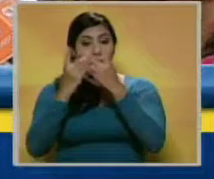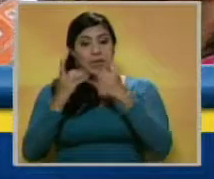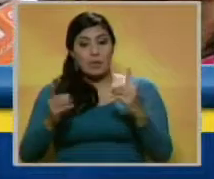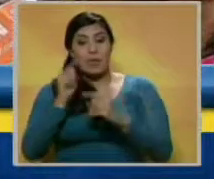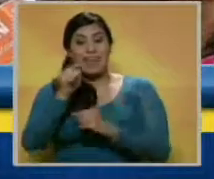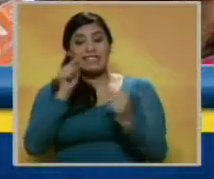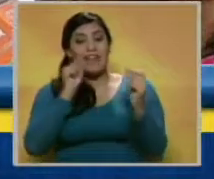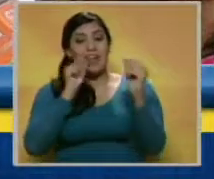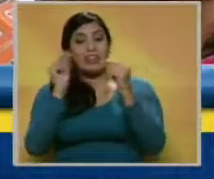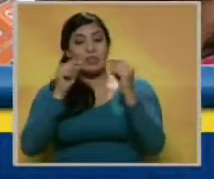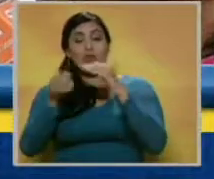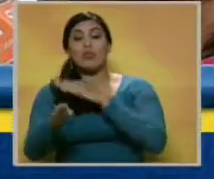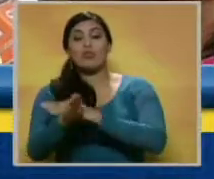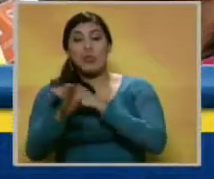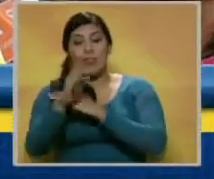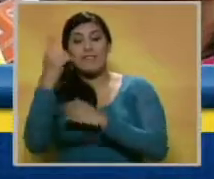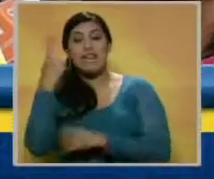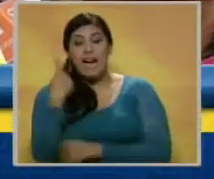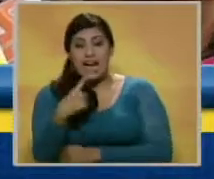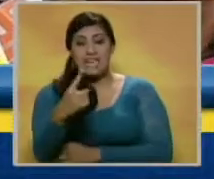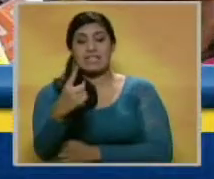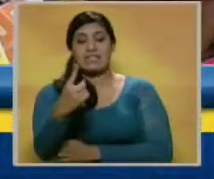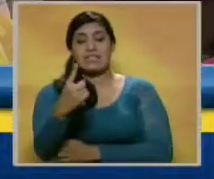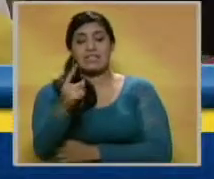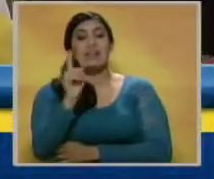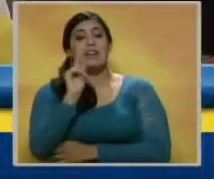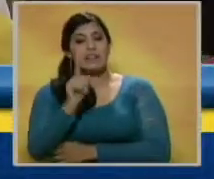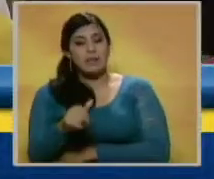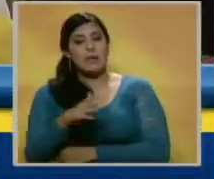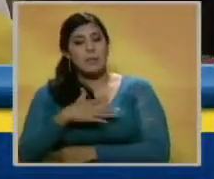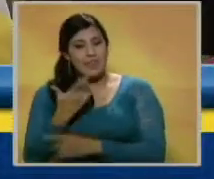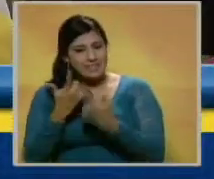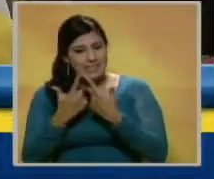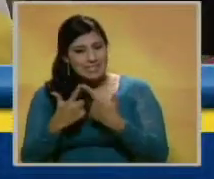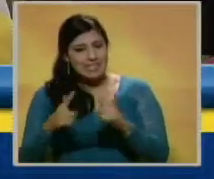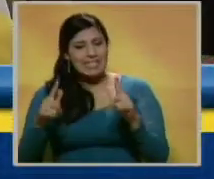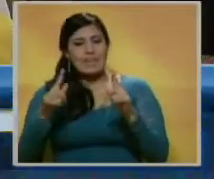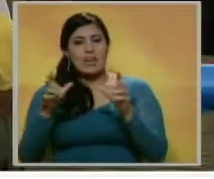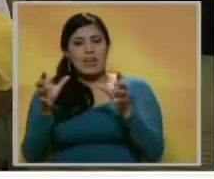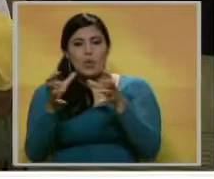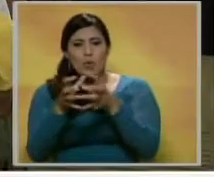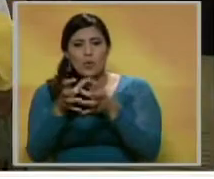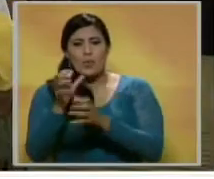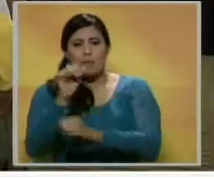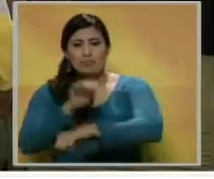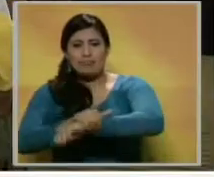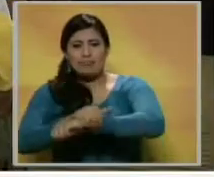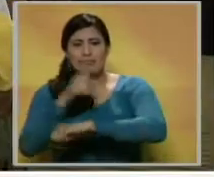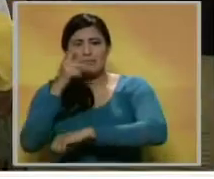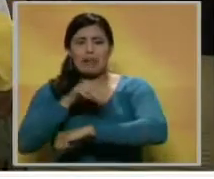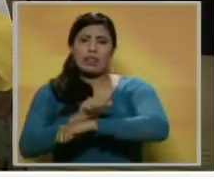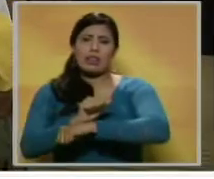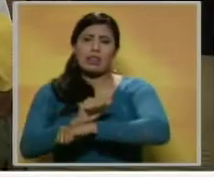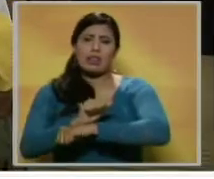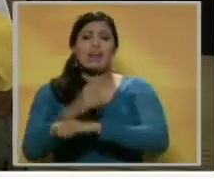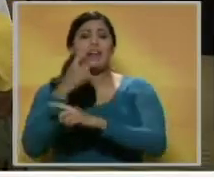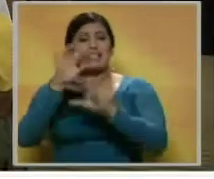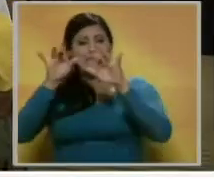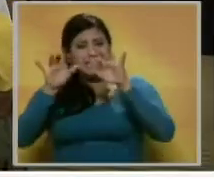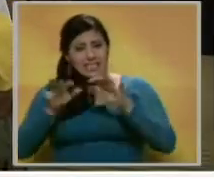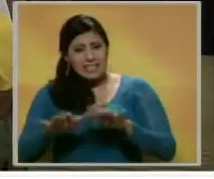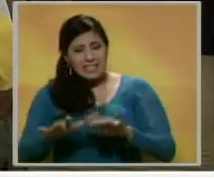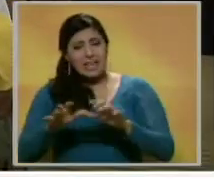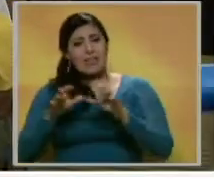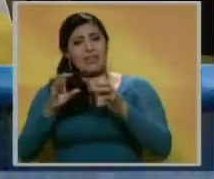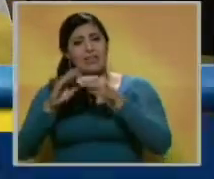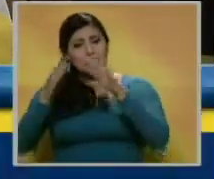Esa discusión todavía se está haciendo. Al hablar de la posibilidad de la liberación de algunos llamados presos políticos, el secretario ejecutivo de